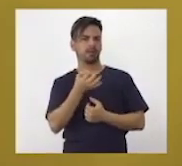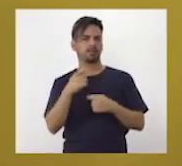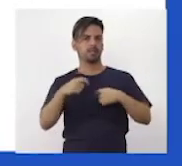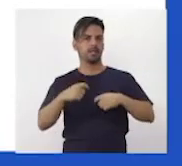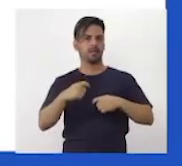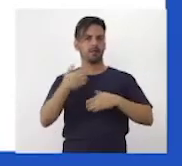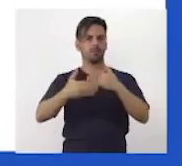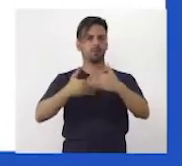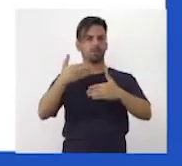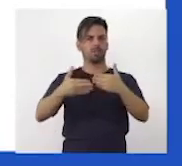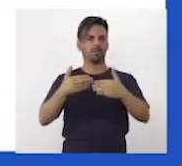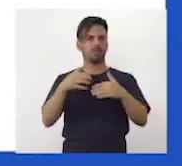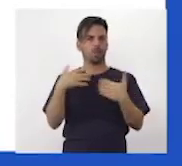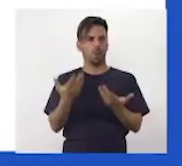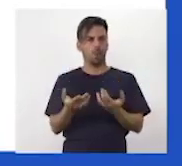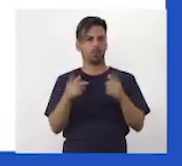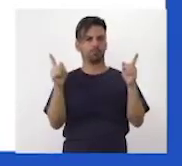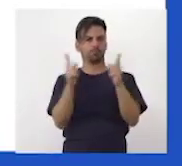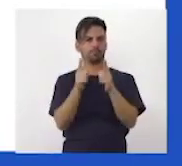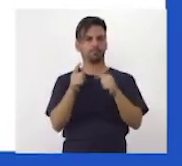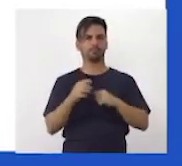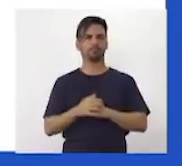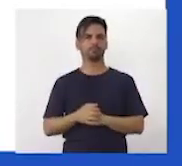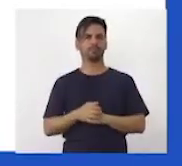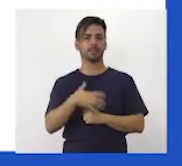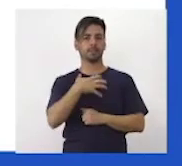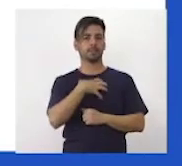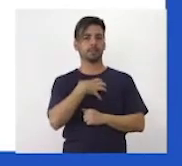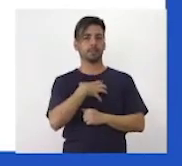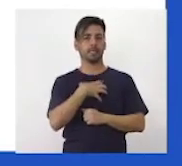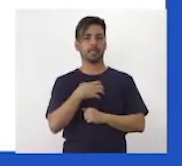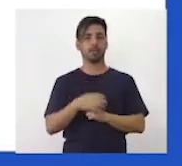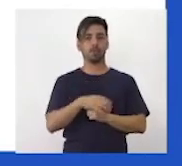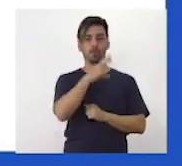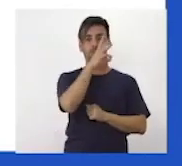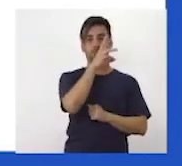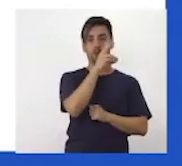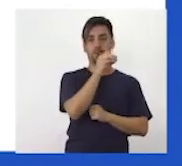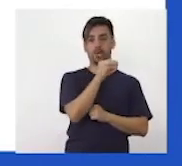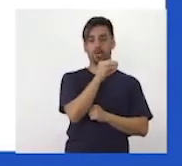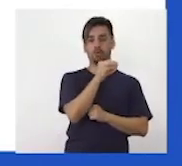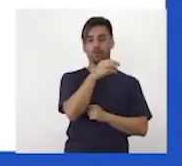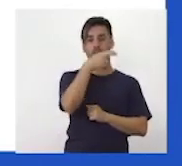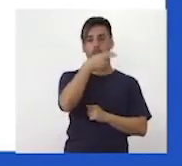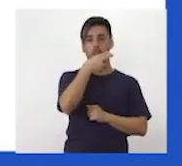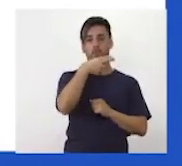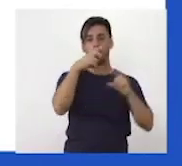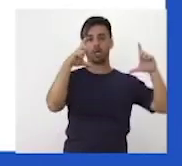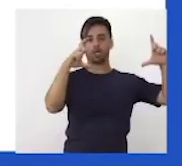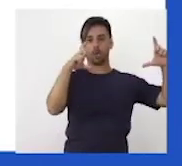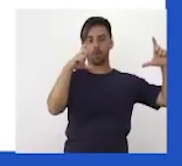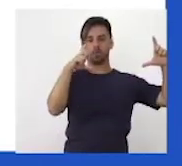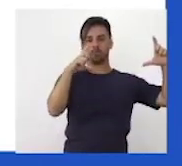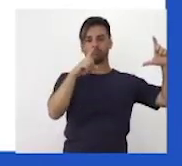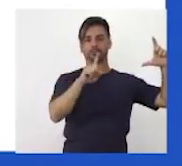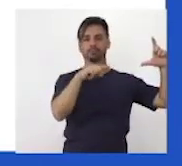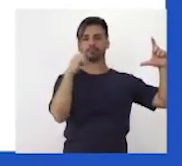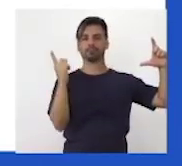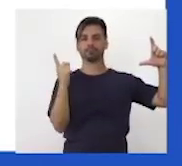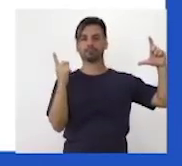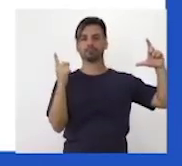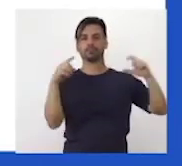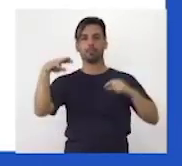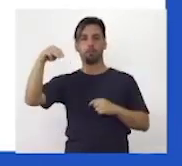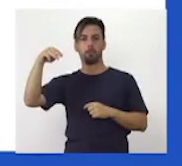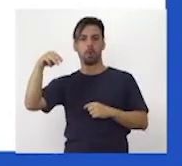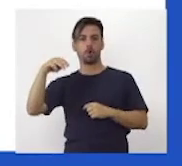quedaría? Tenemos en el numerador un polinomio y en el denominador un monomio. ¿Cómo